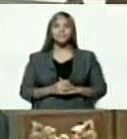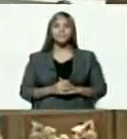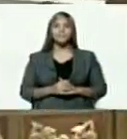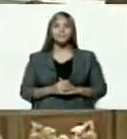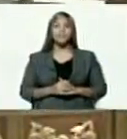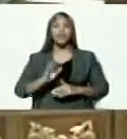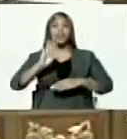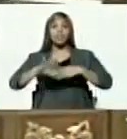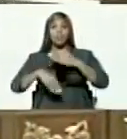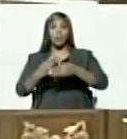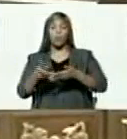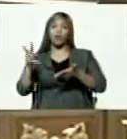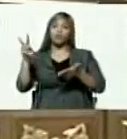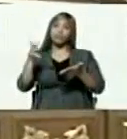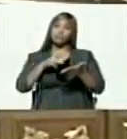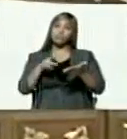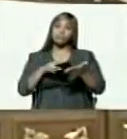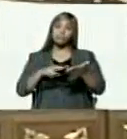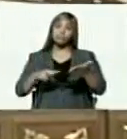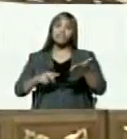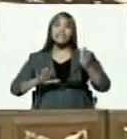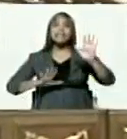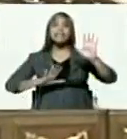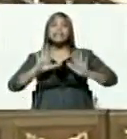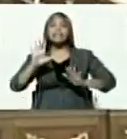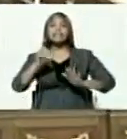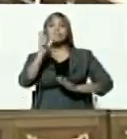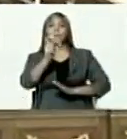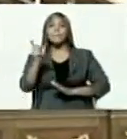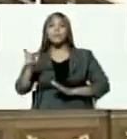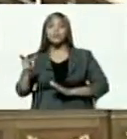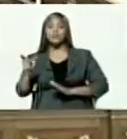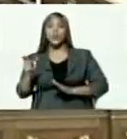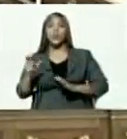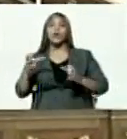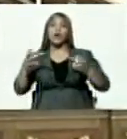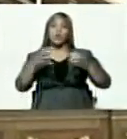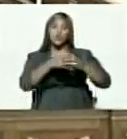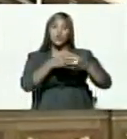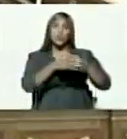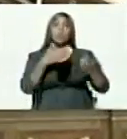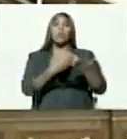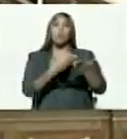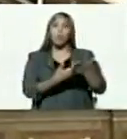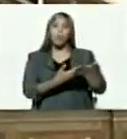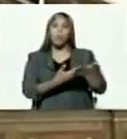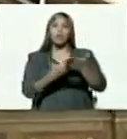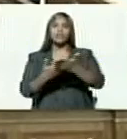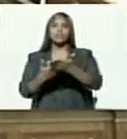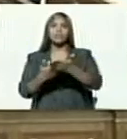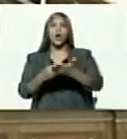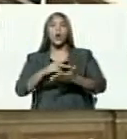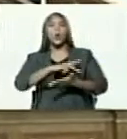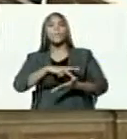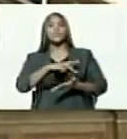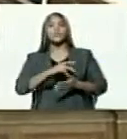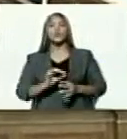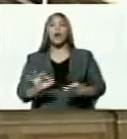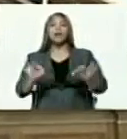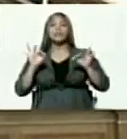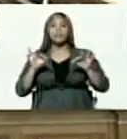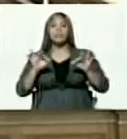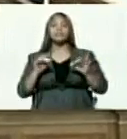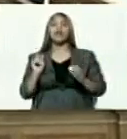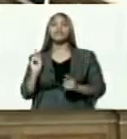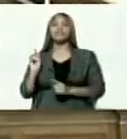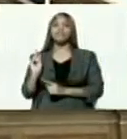Luego de ser leídos estos 15 ciudadanos y ciudadanas que conforman la propuesta de esa comisión especial, el diputado José Gregorio Correa se acerca